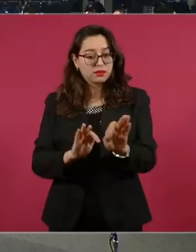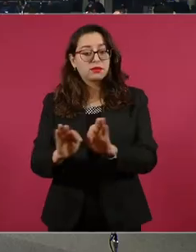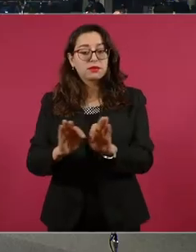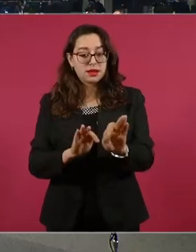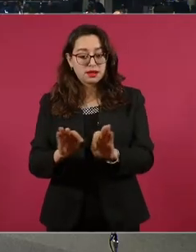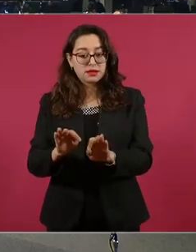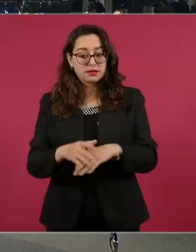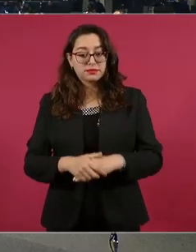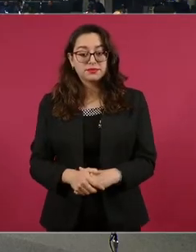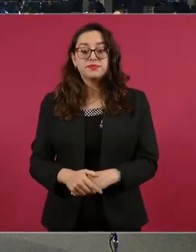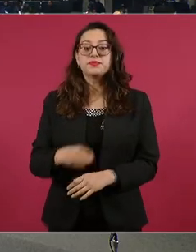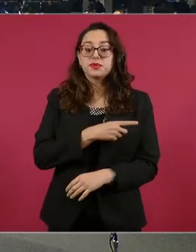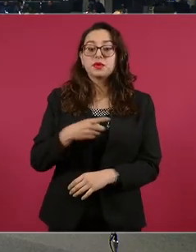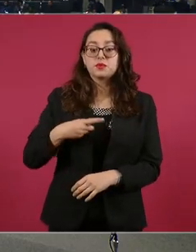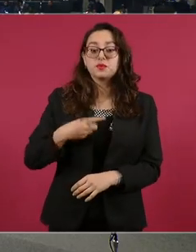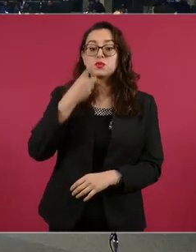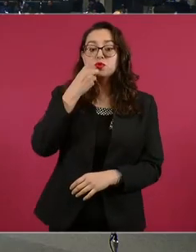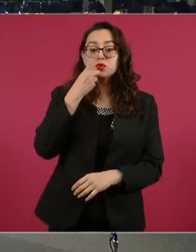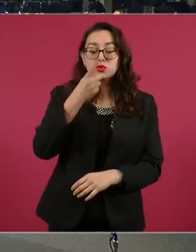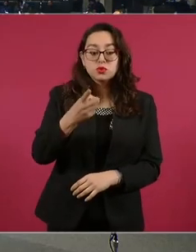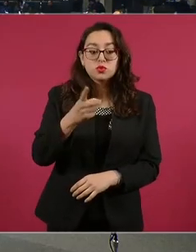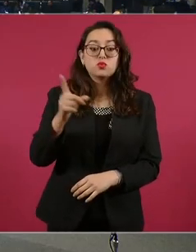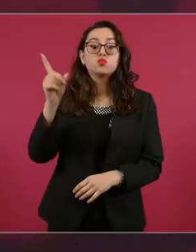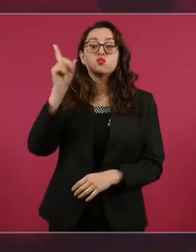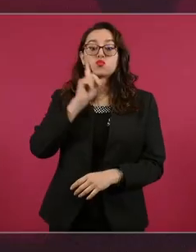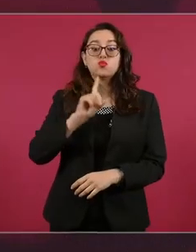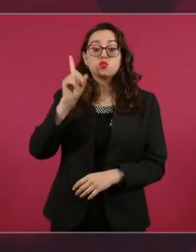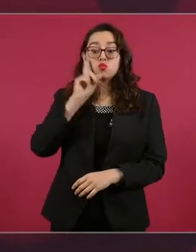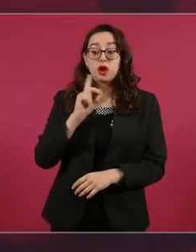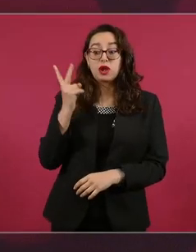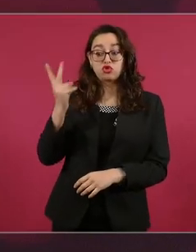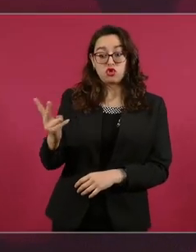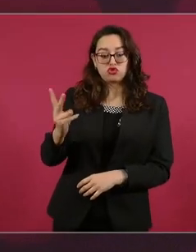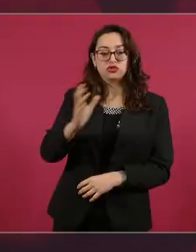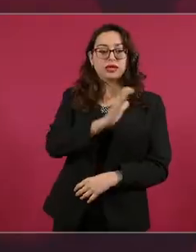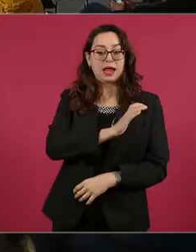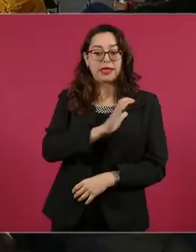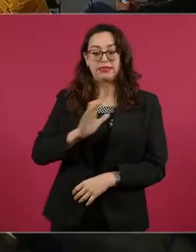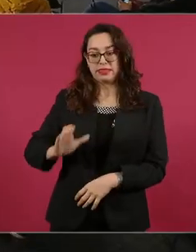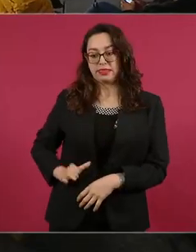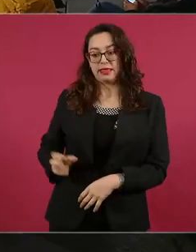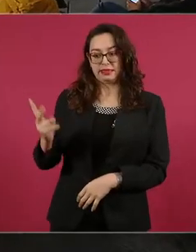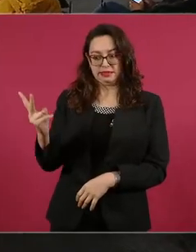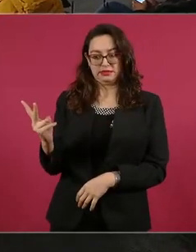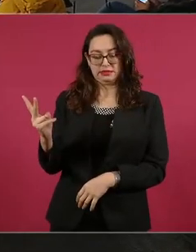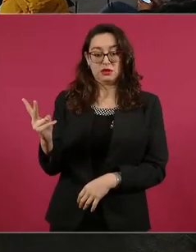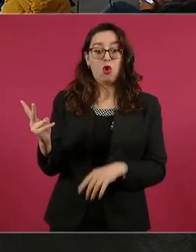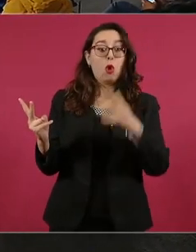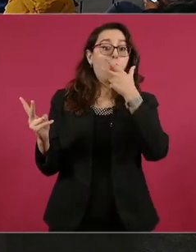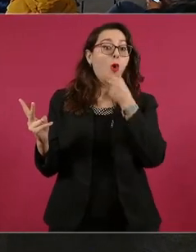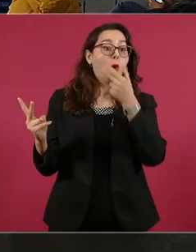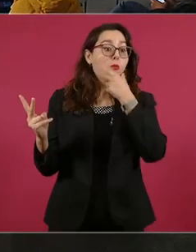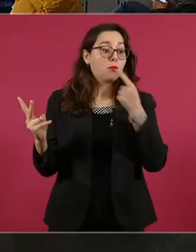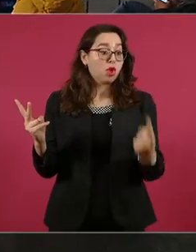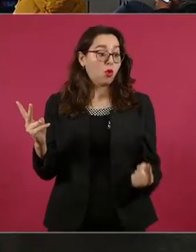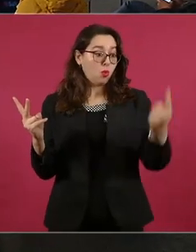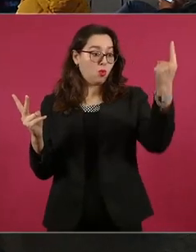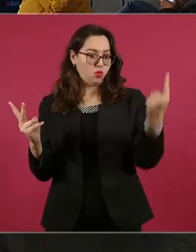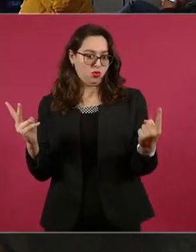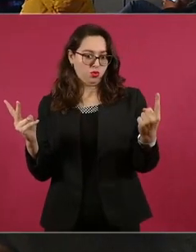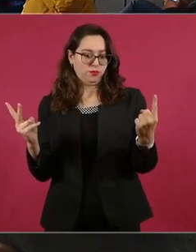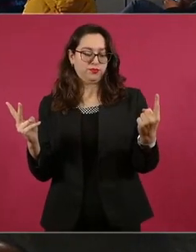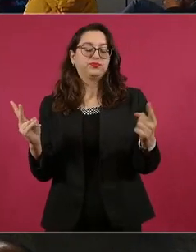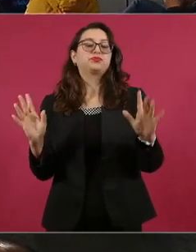las candidatas, no sé si el candidato, pero las candidatas sí